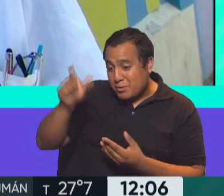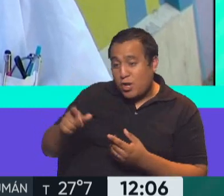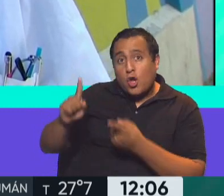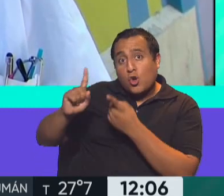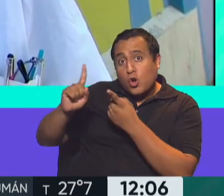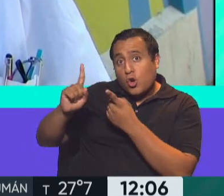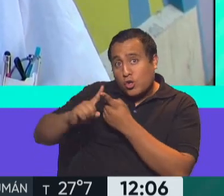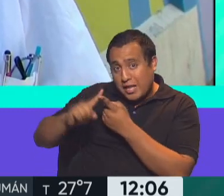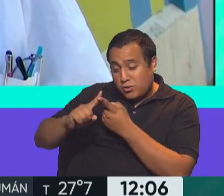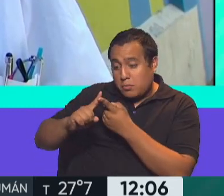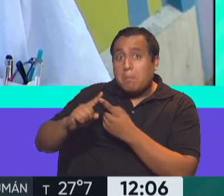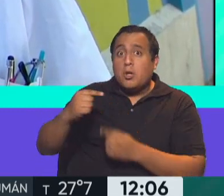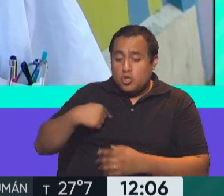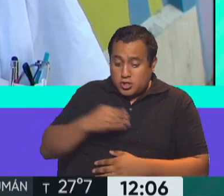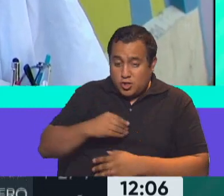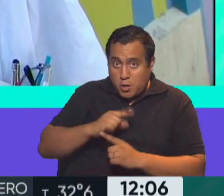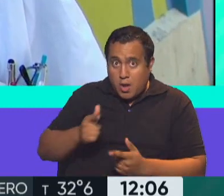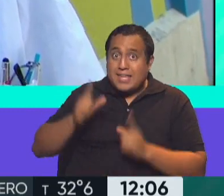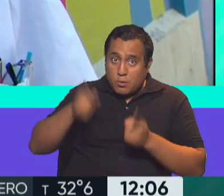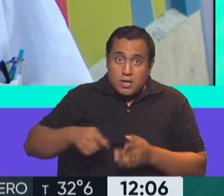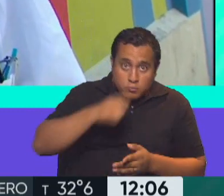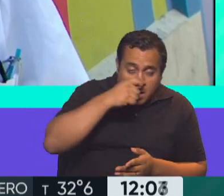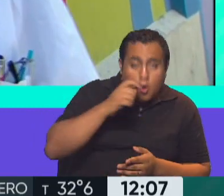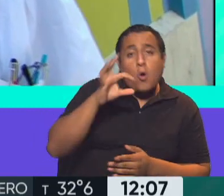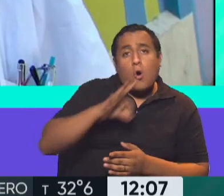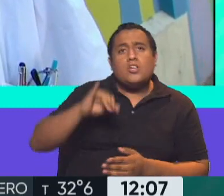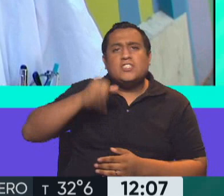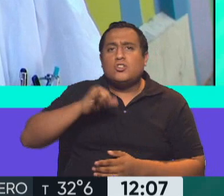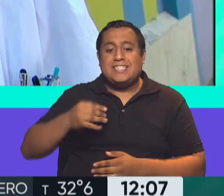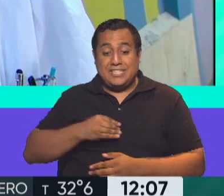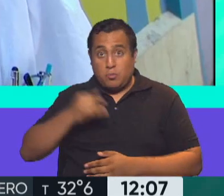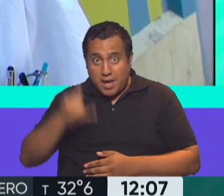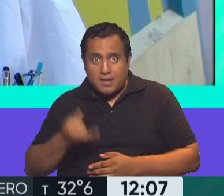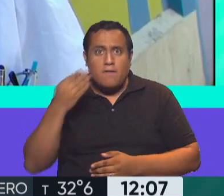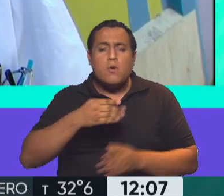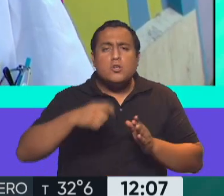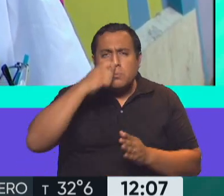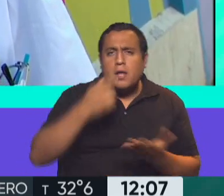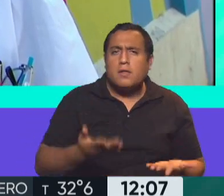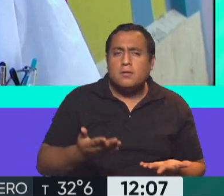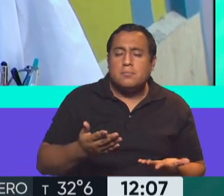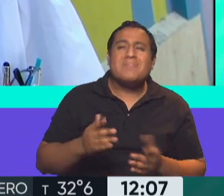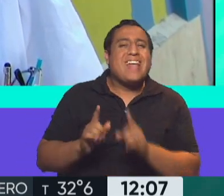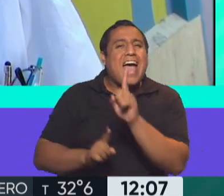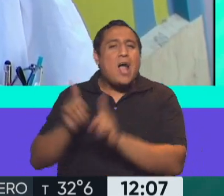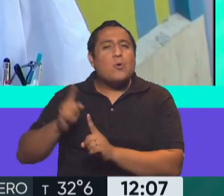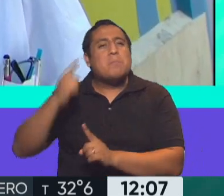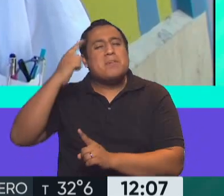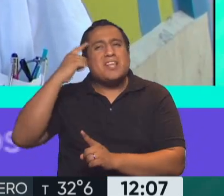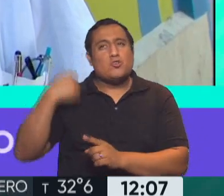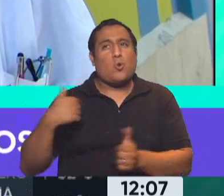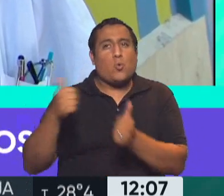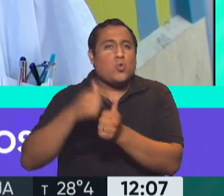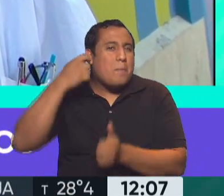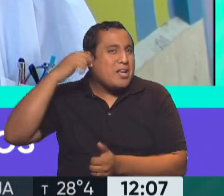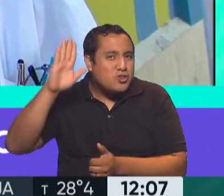o síntomas? Bueno, el que se quiere va a testear por la duda para estar con los adultos mayores, no le